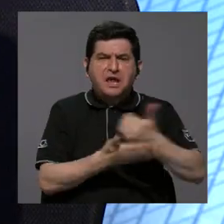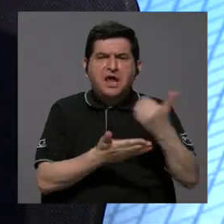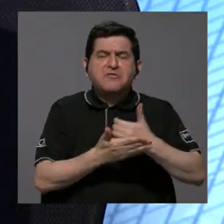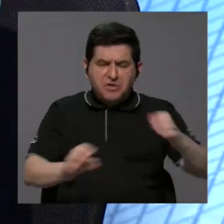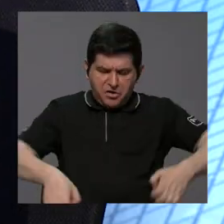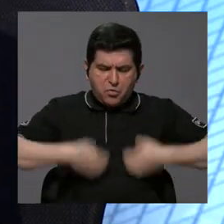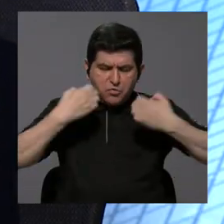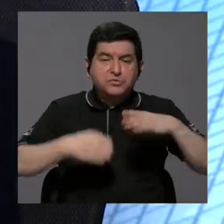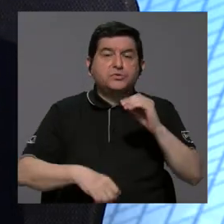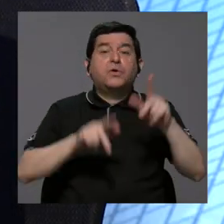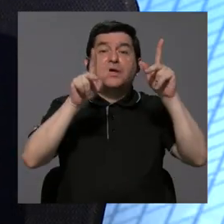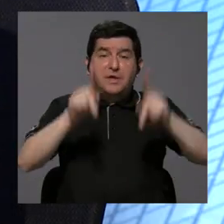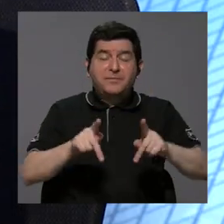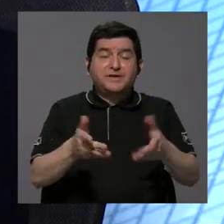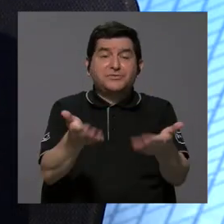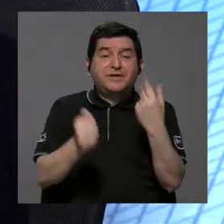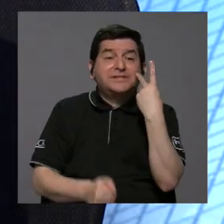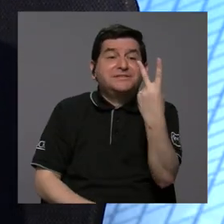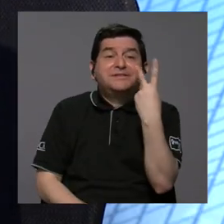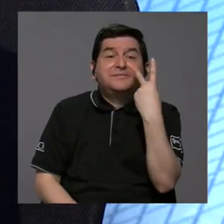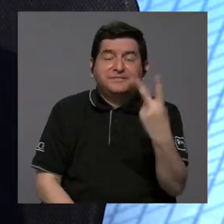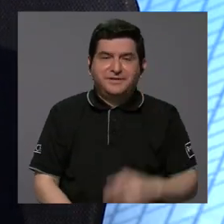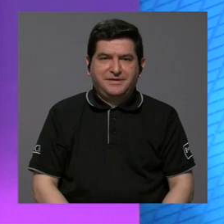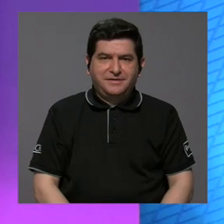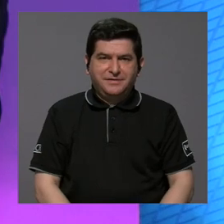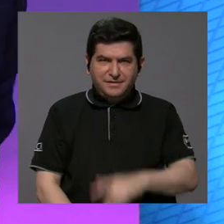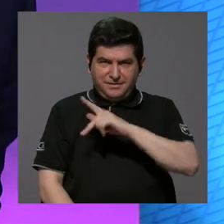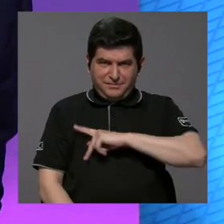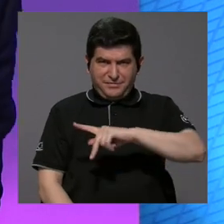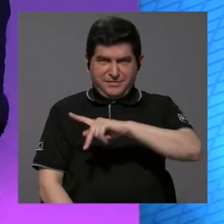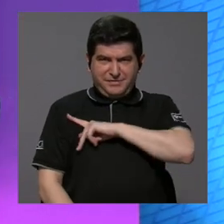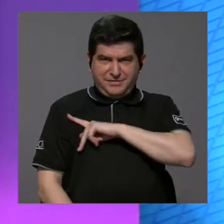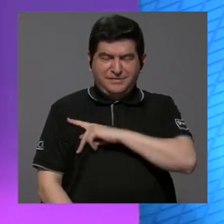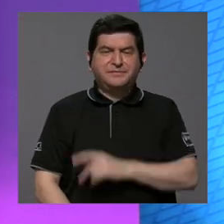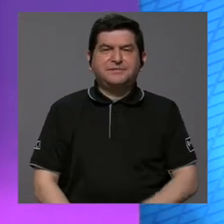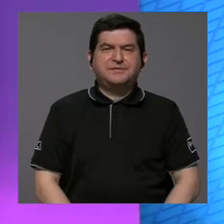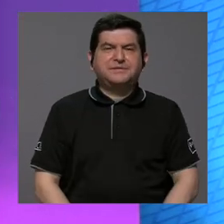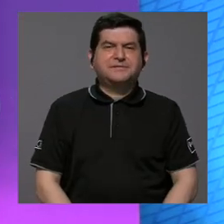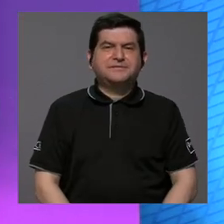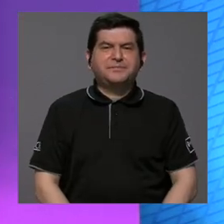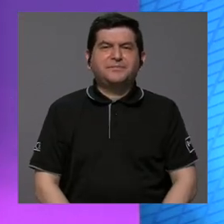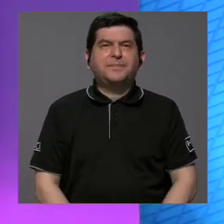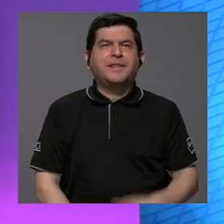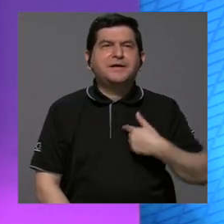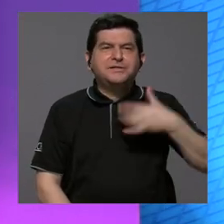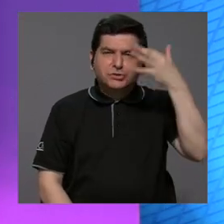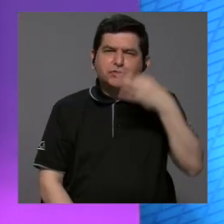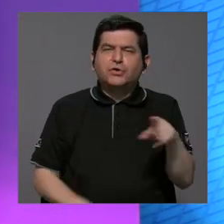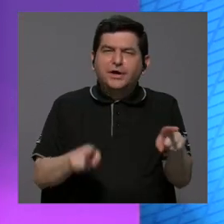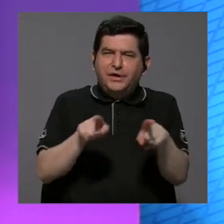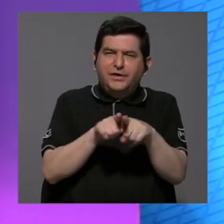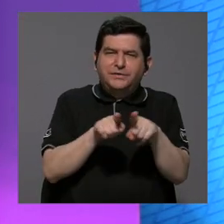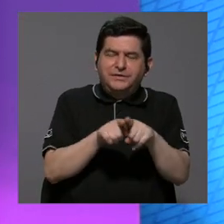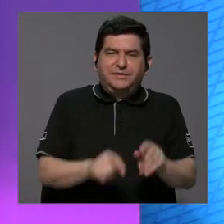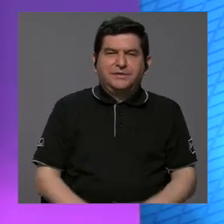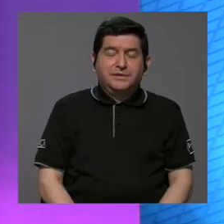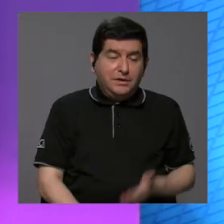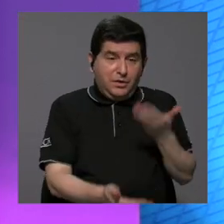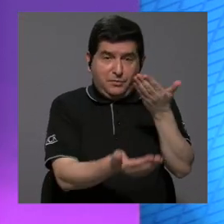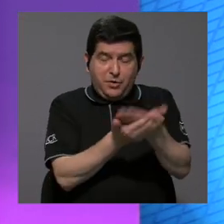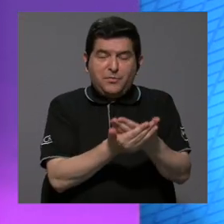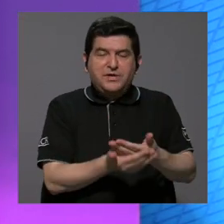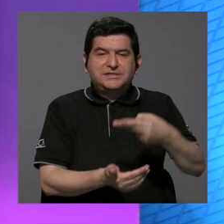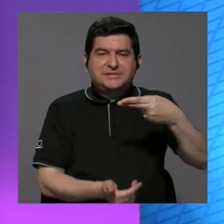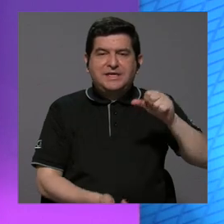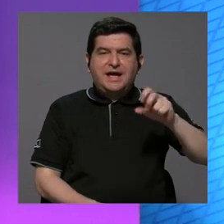para hacerlo y que si existe el público que lo quiere ir a ver sí en lo personal me parece que también propuestas